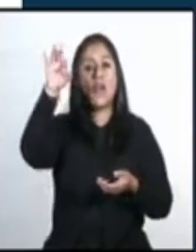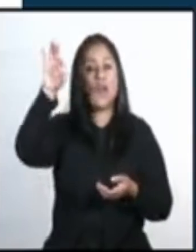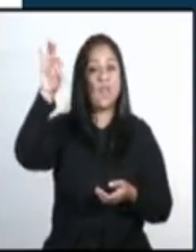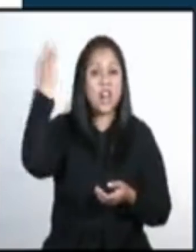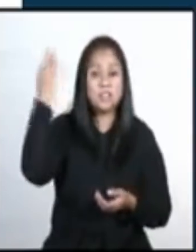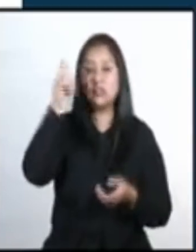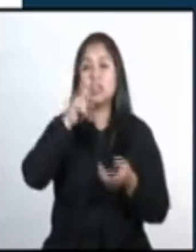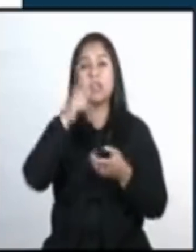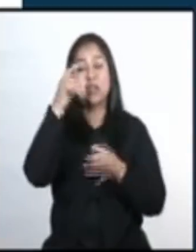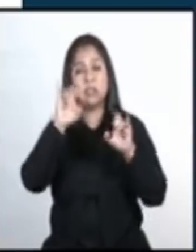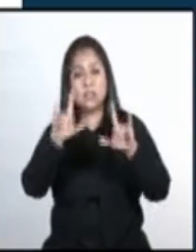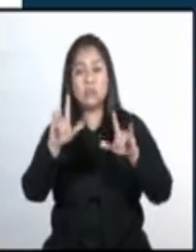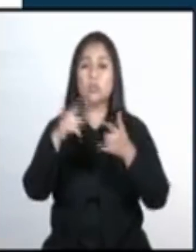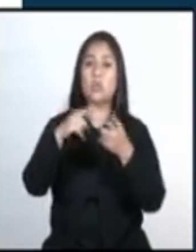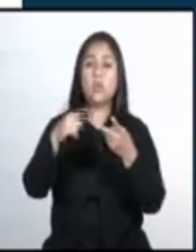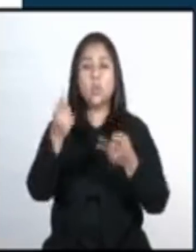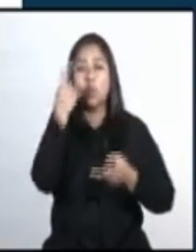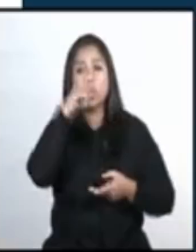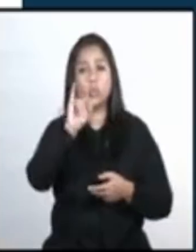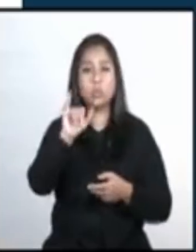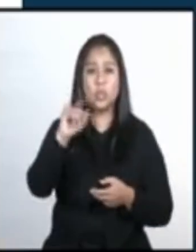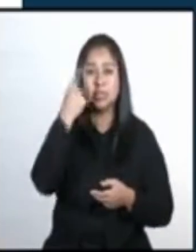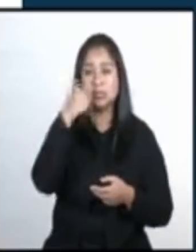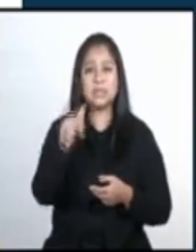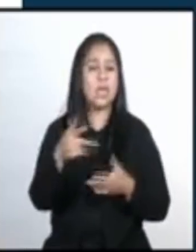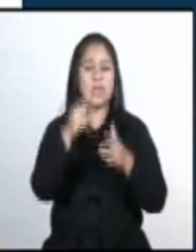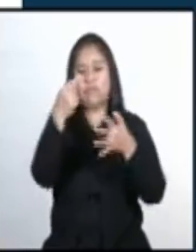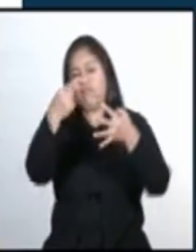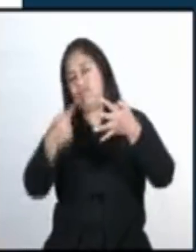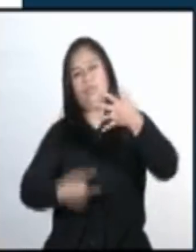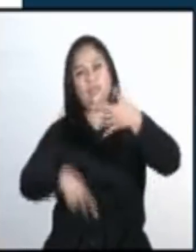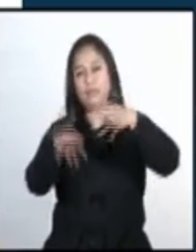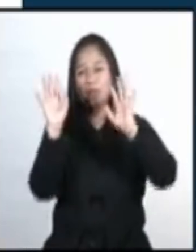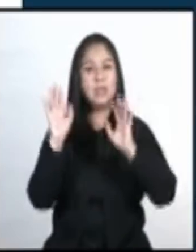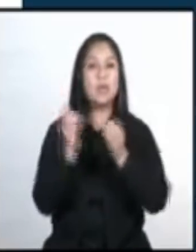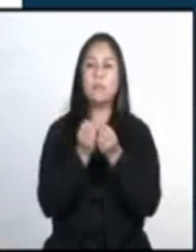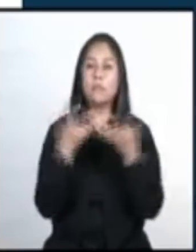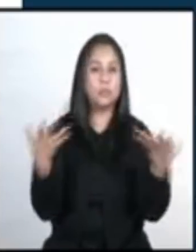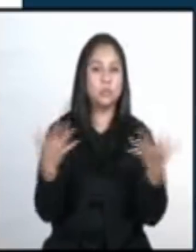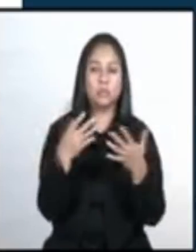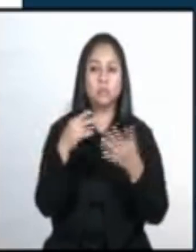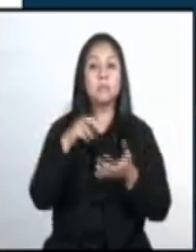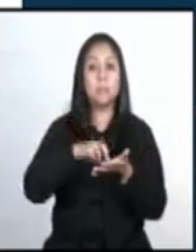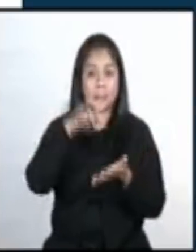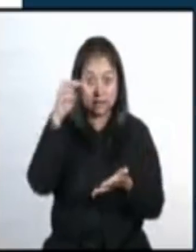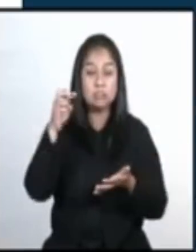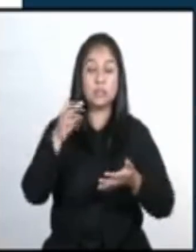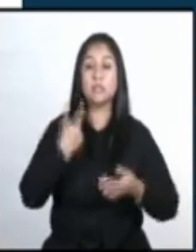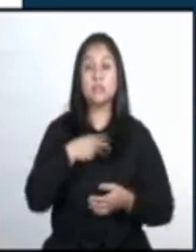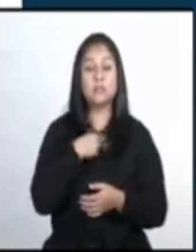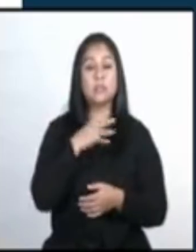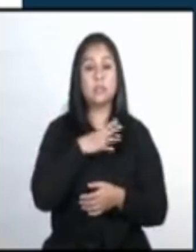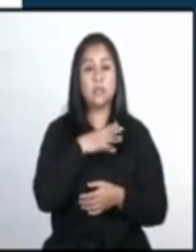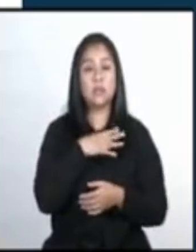Unidos, Suiza y de ahí para abajo un sinnúmero de países como el nuestro, en donde tenemos al día de